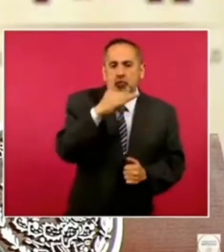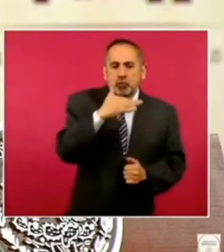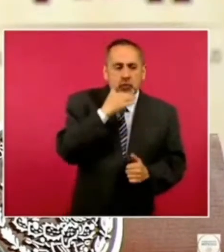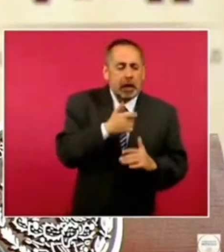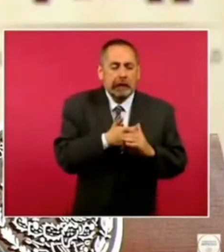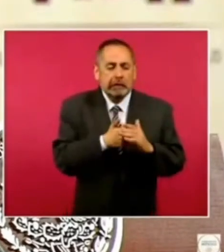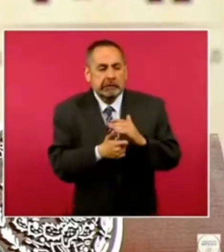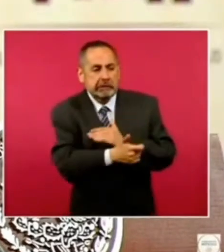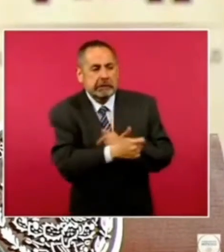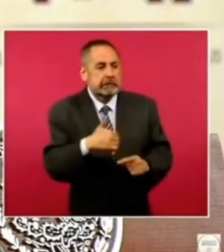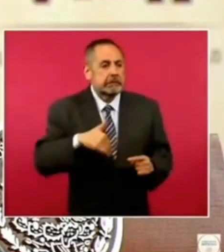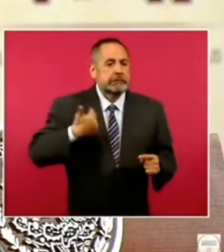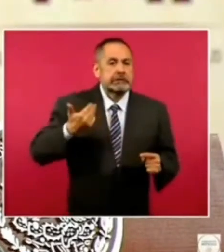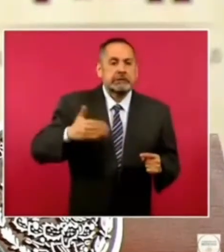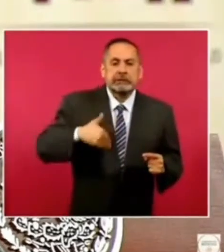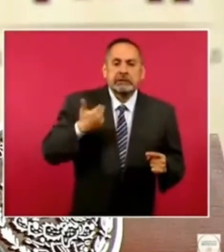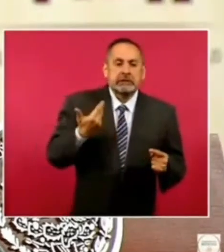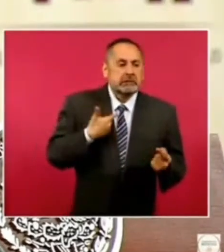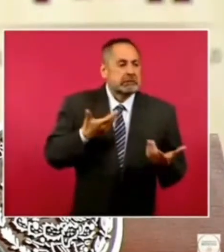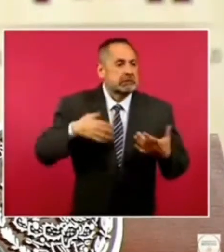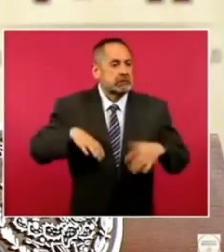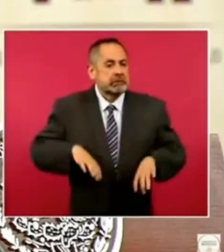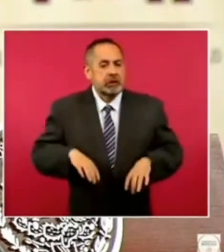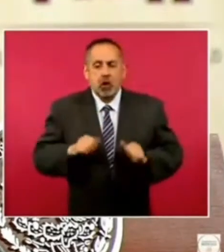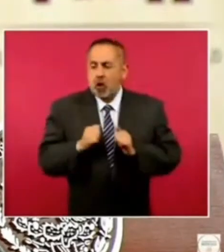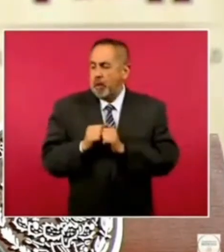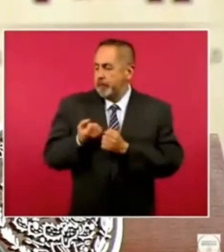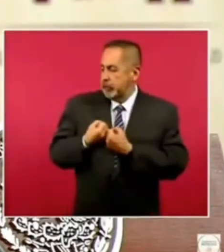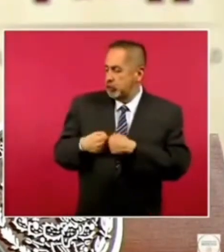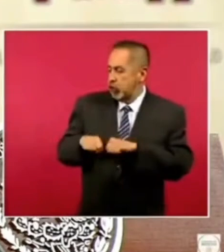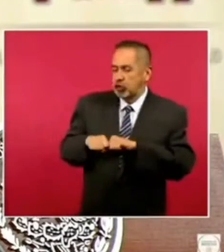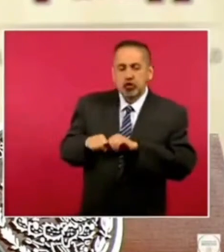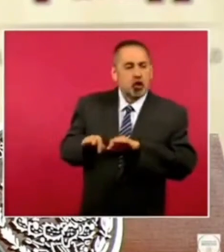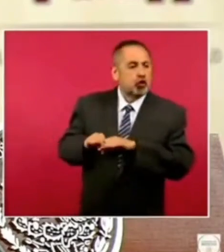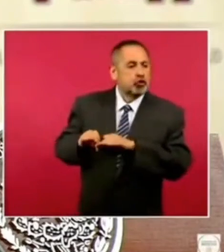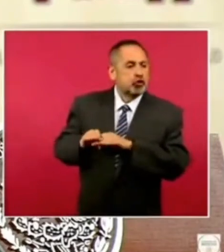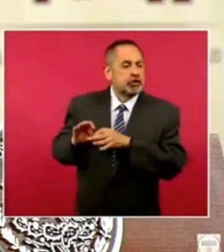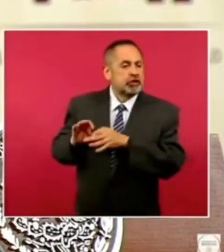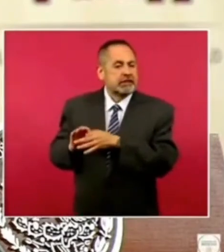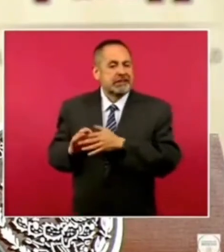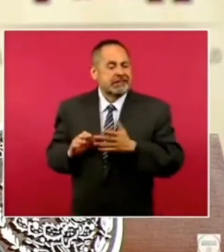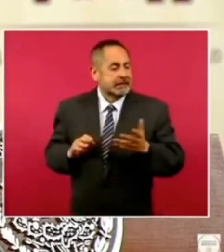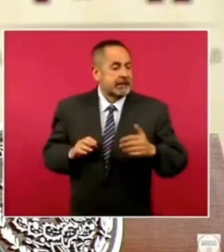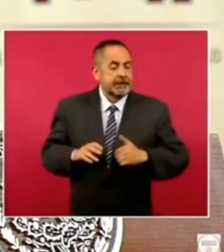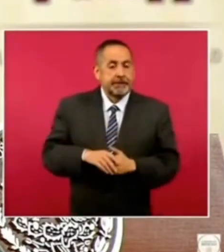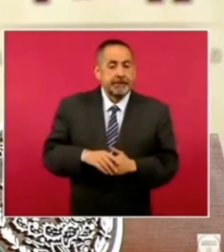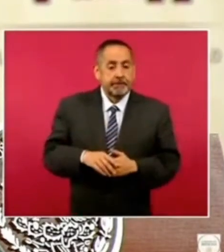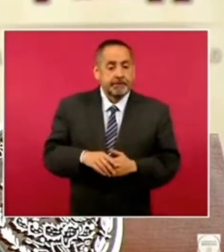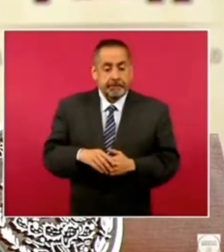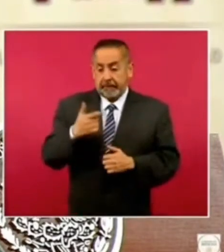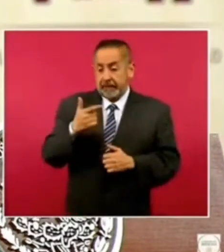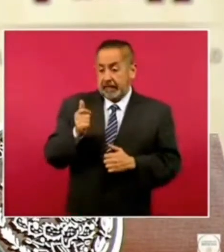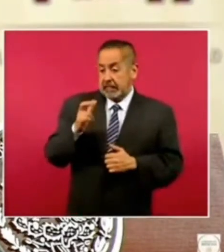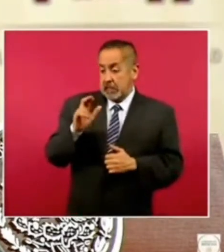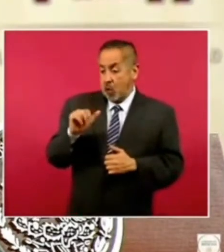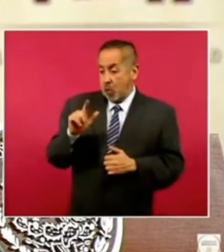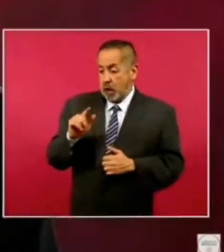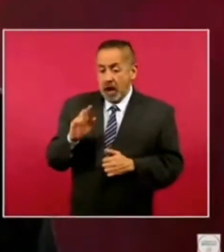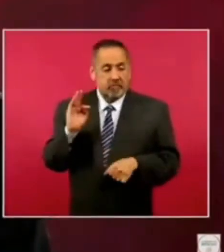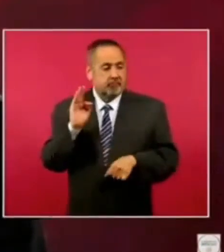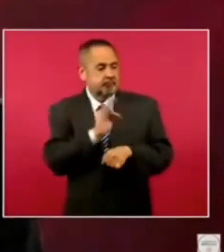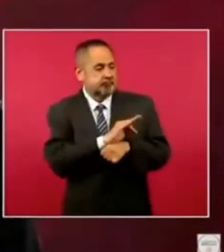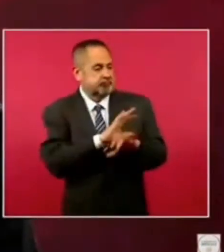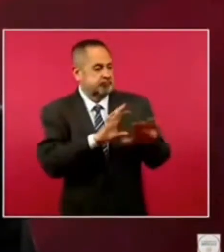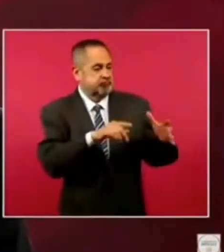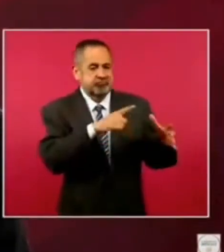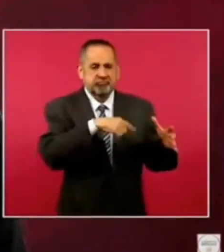beneficio personal y de sus socios cercanos. Bajo auspicio de García Luna, un